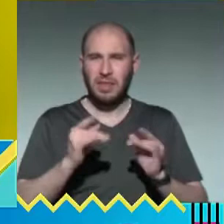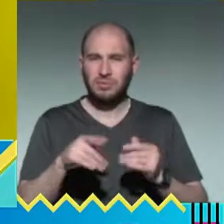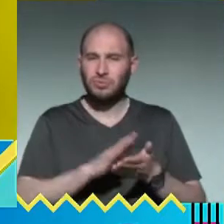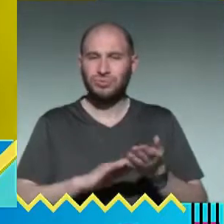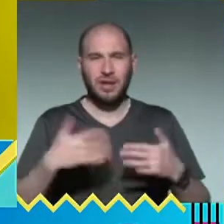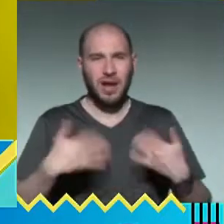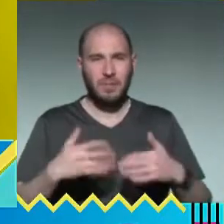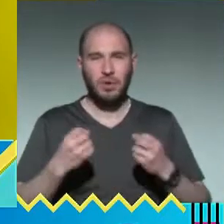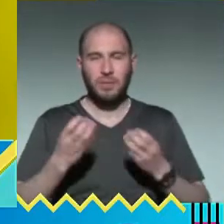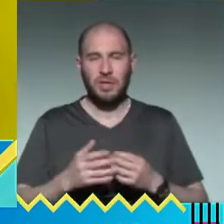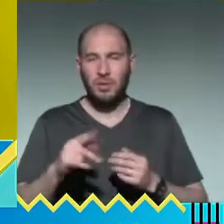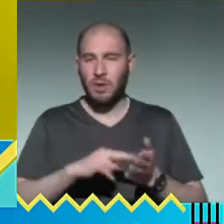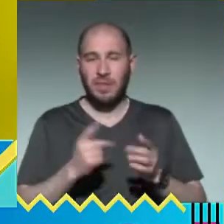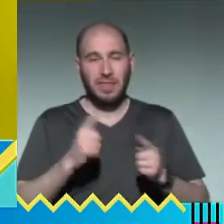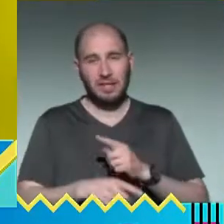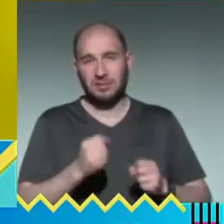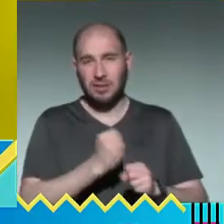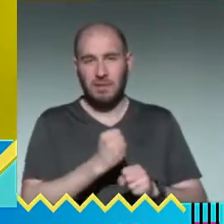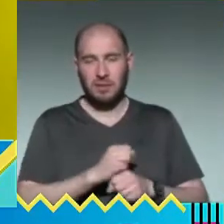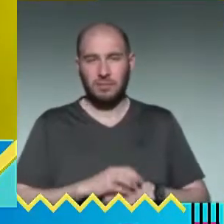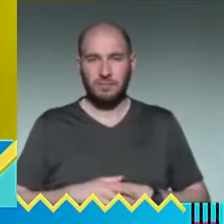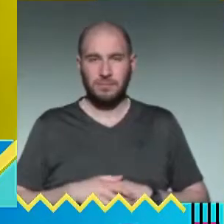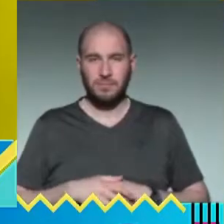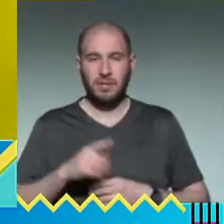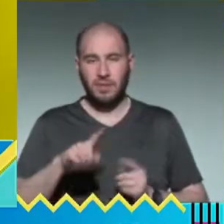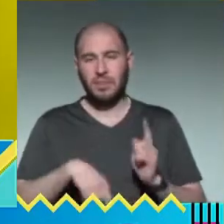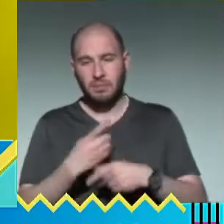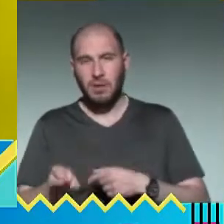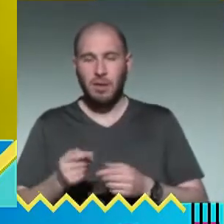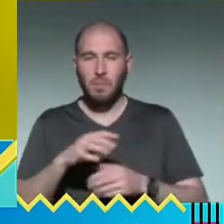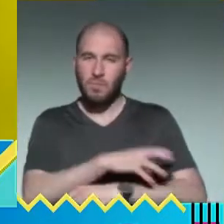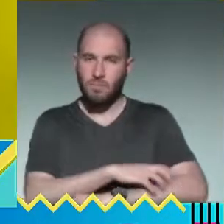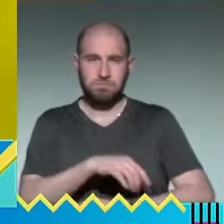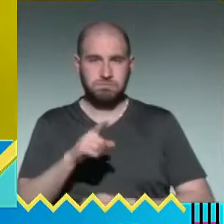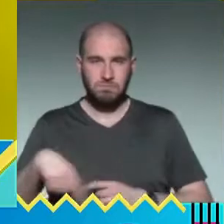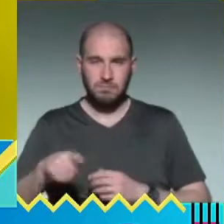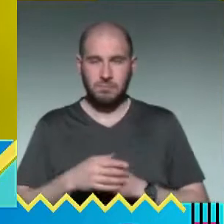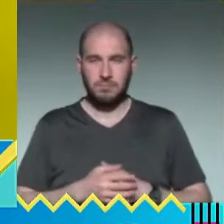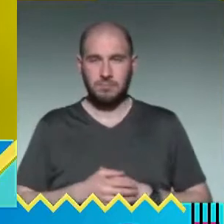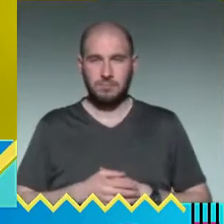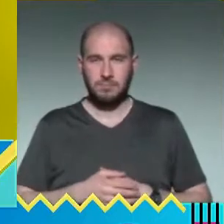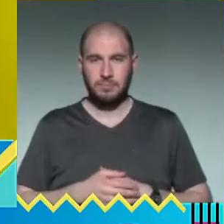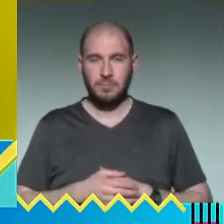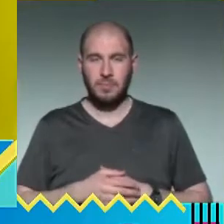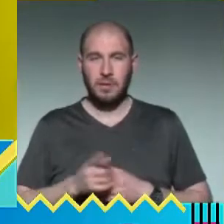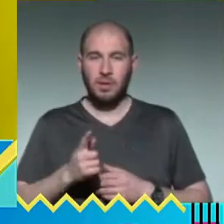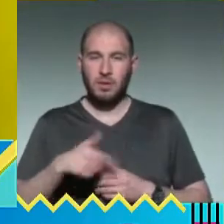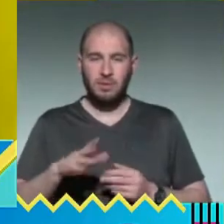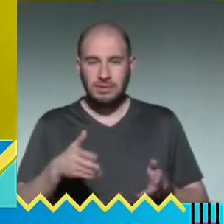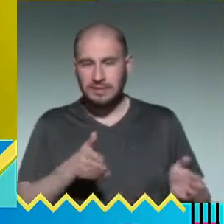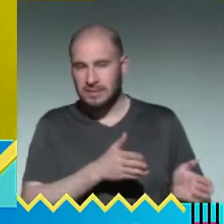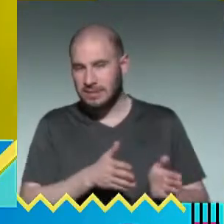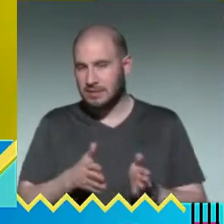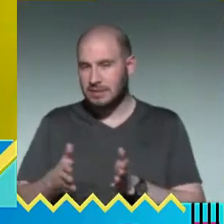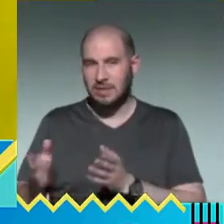pronto porque esto impacta en el empleo y eso impacta en la pobreza. Entonces me parece que tenemos que transitar esto de